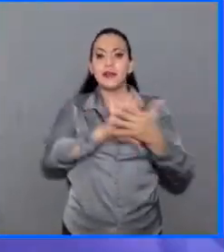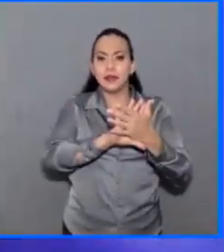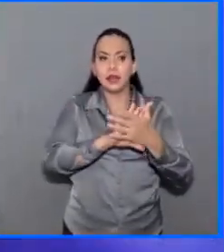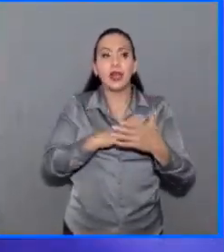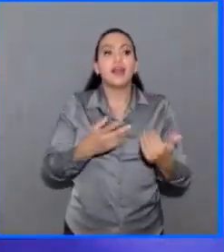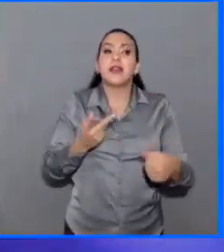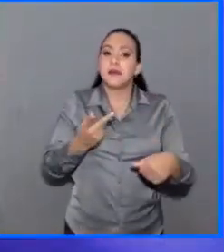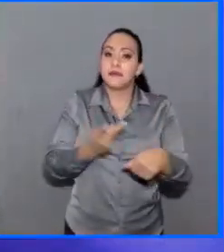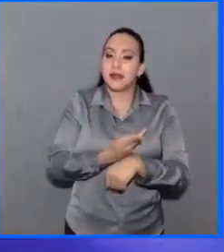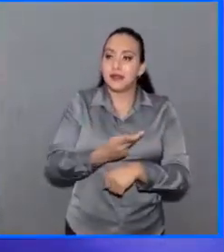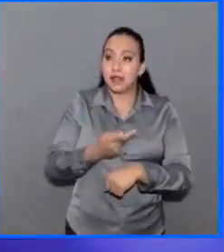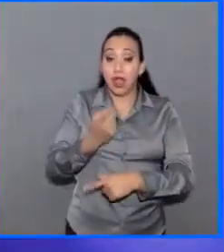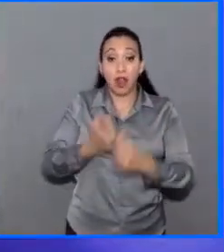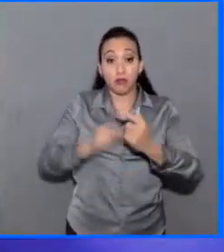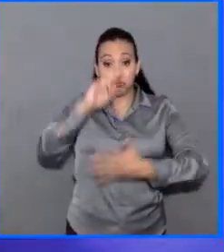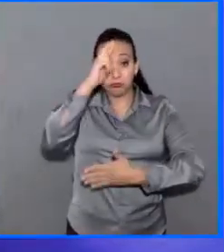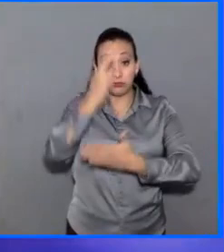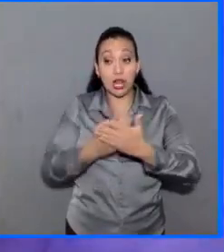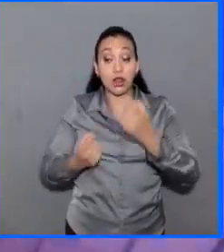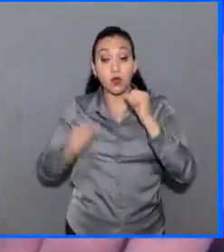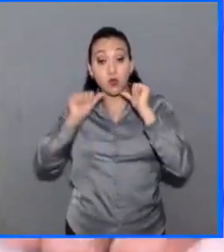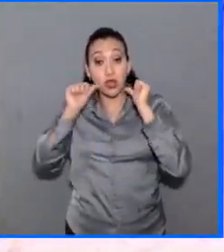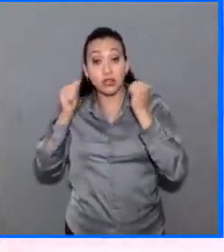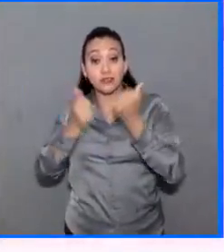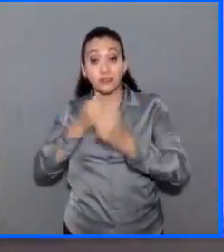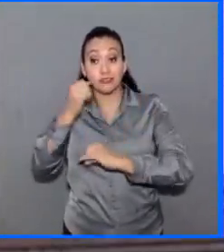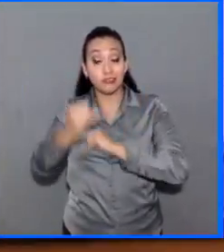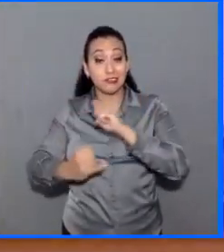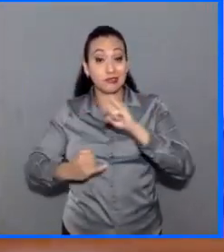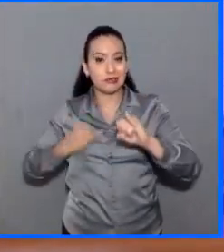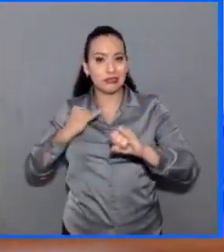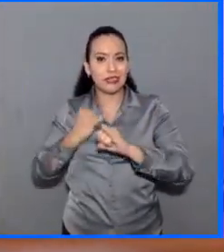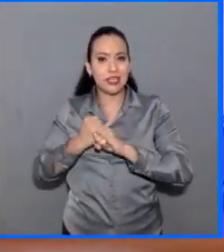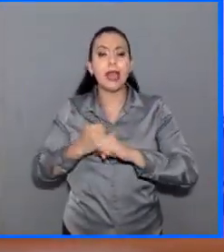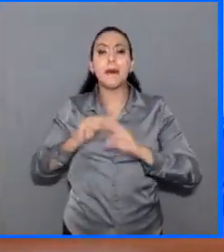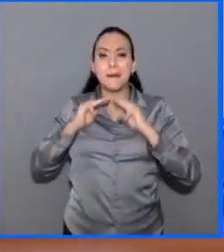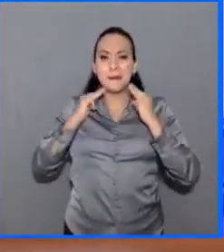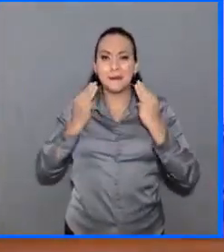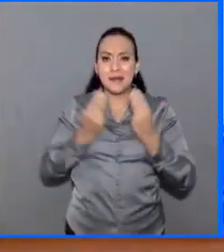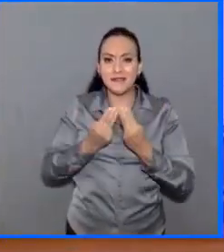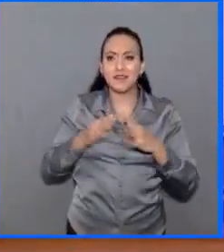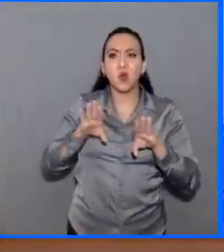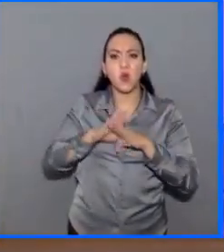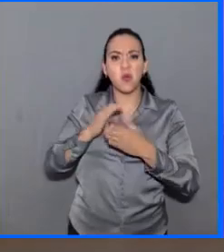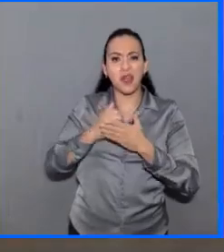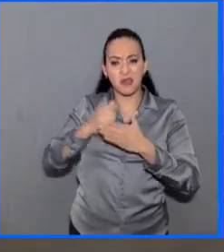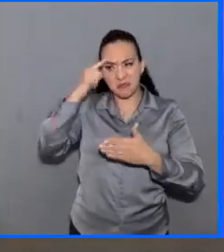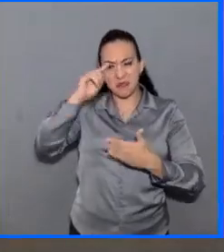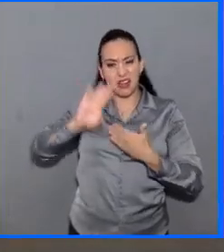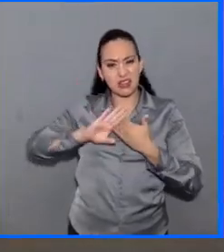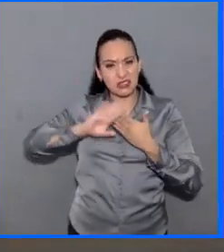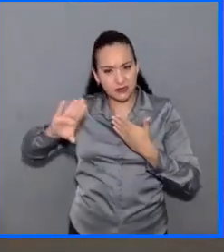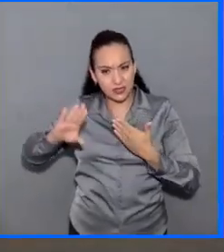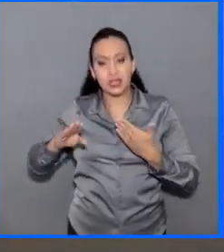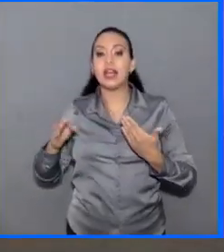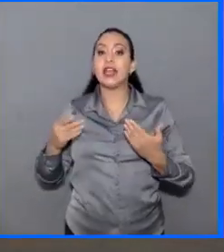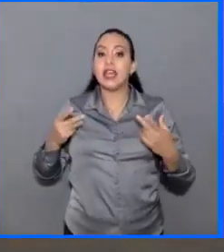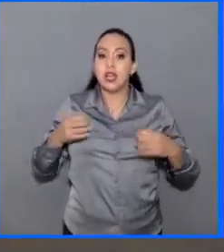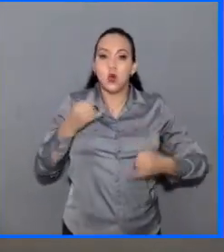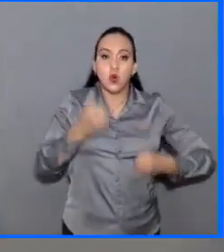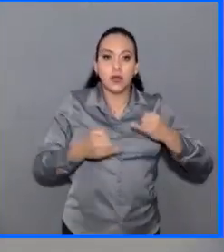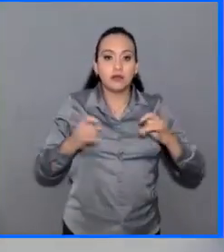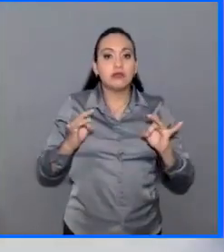involucran asociaciones criminales internacionales y cómo garantizar seguridad para las personas juzgadoras ante casos de esta